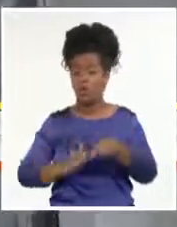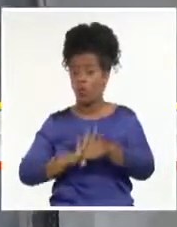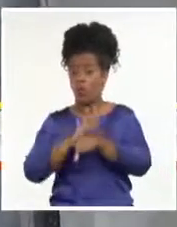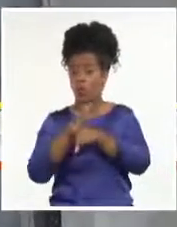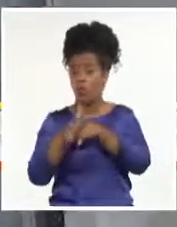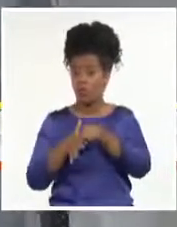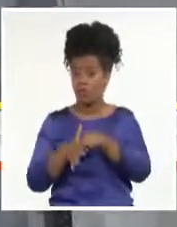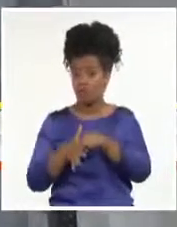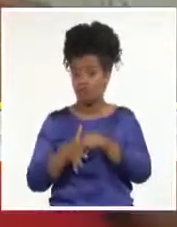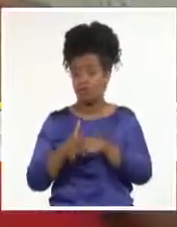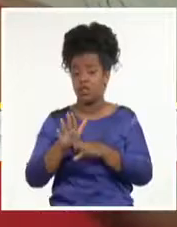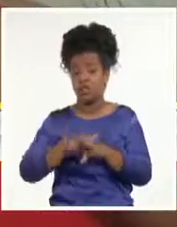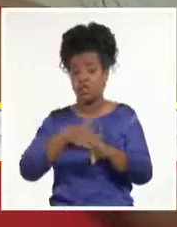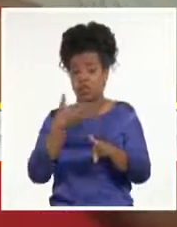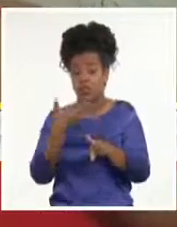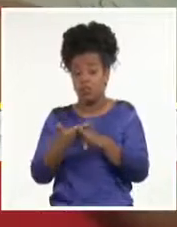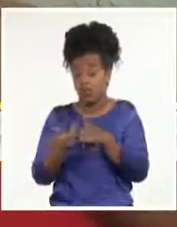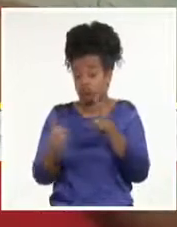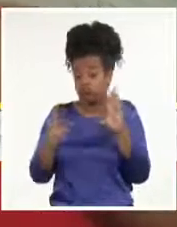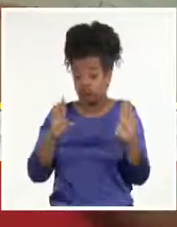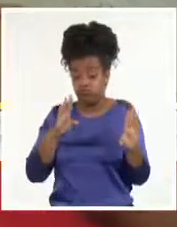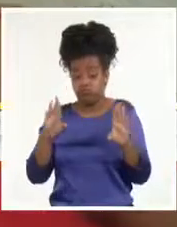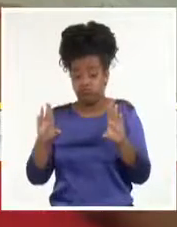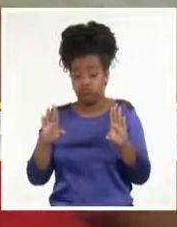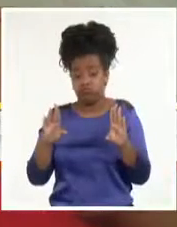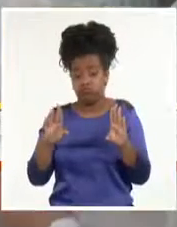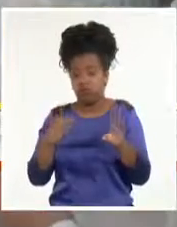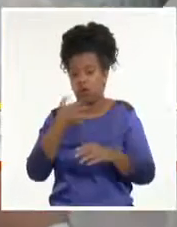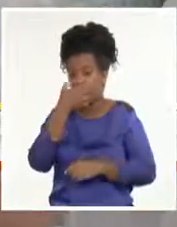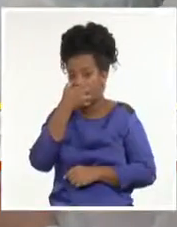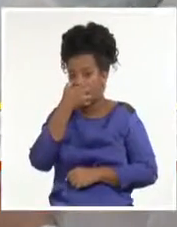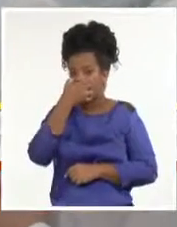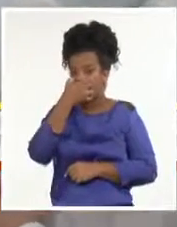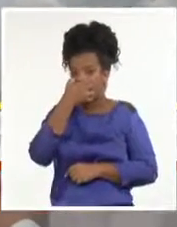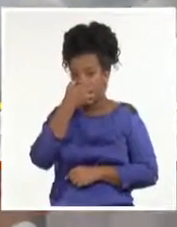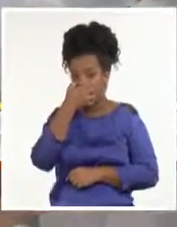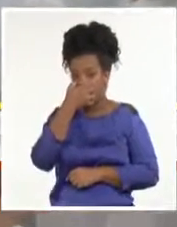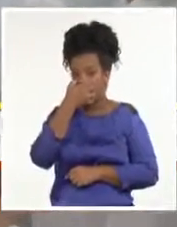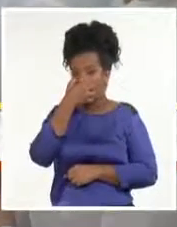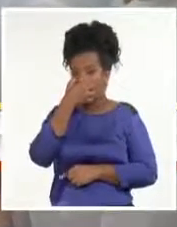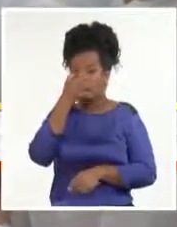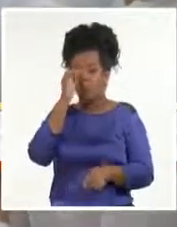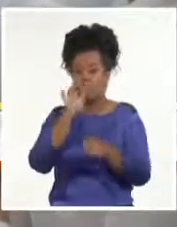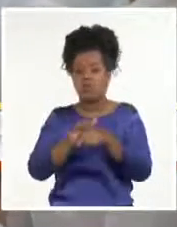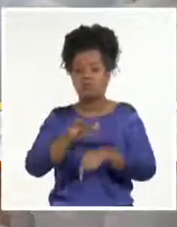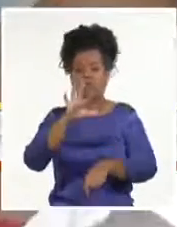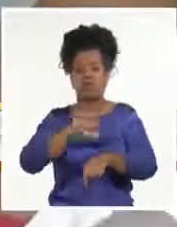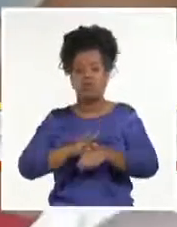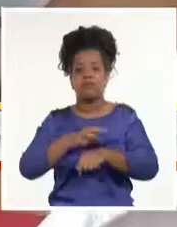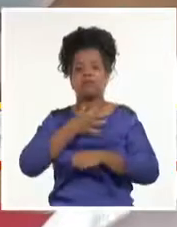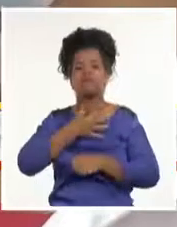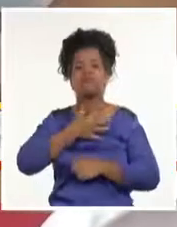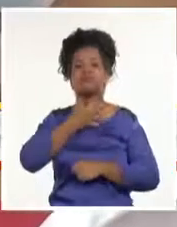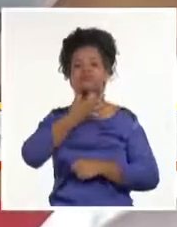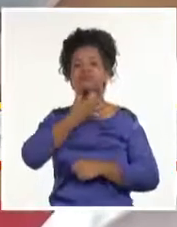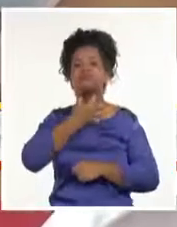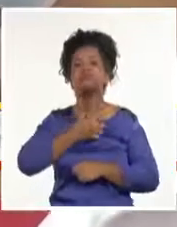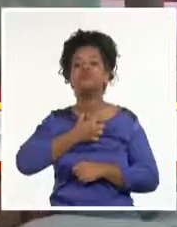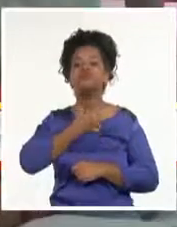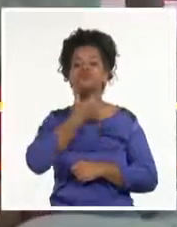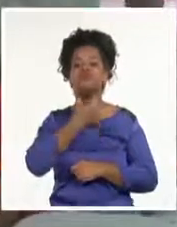COVID-19 y después de un periodo prolongado de intubación, presentó una estenosis traqueal. Al llegar al hospital